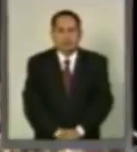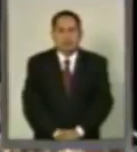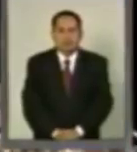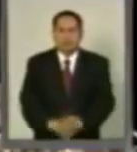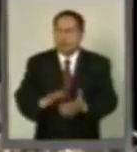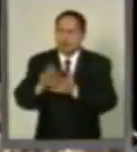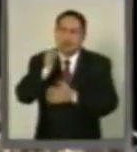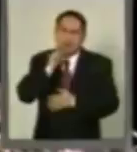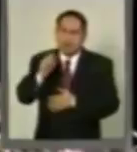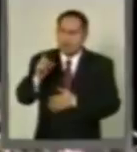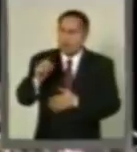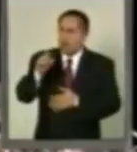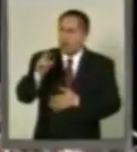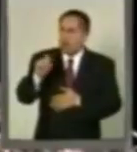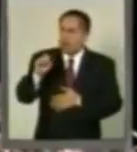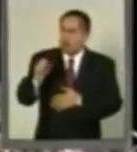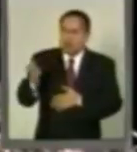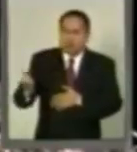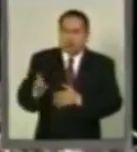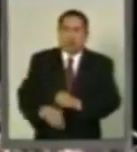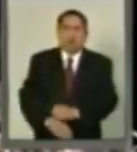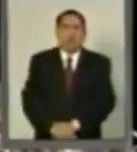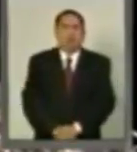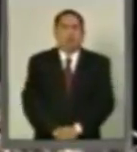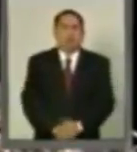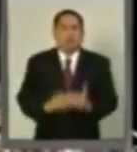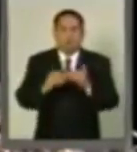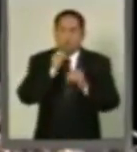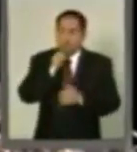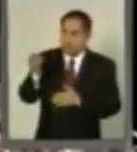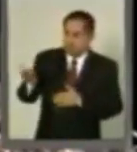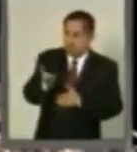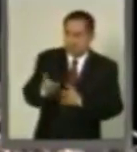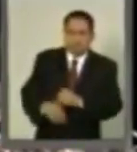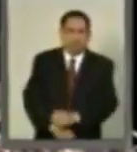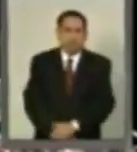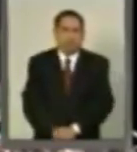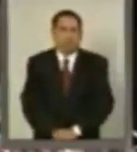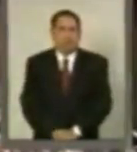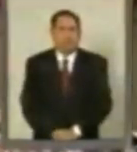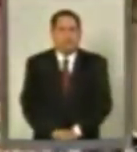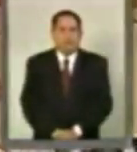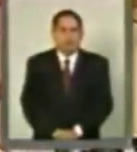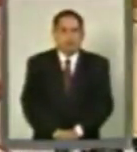Muchas gracias, senadora Dolores Padierna. Señor secretario, por favor.